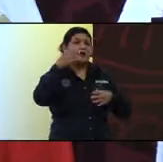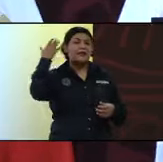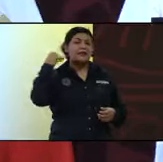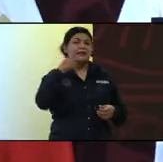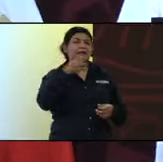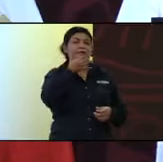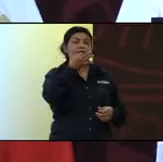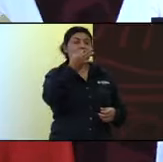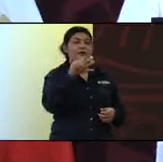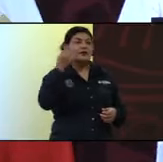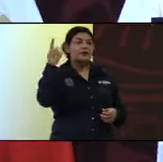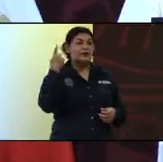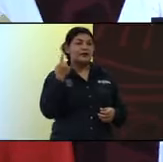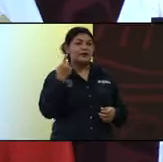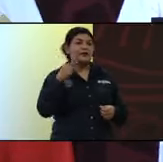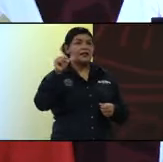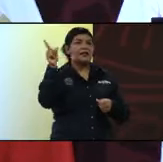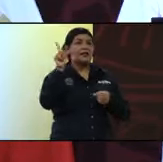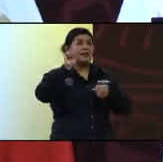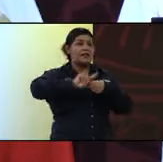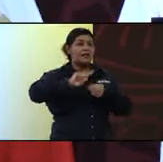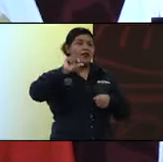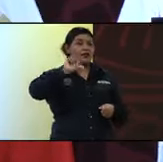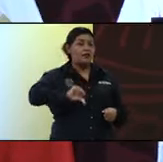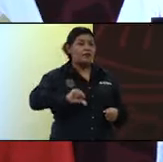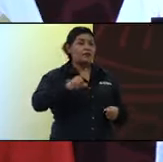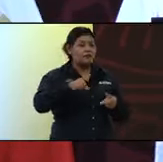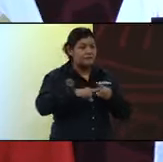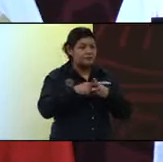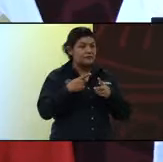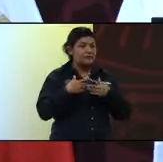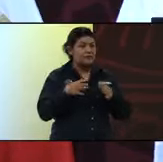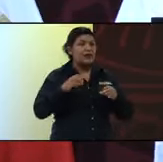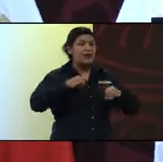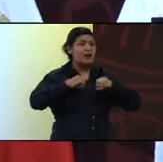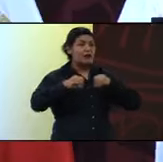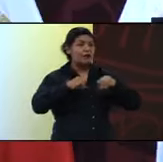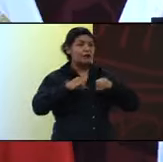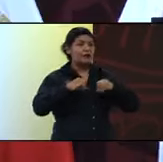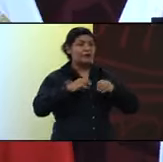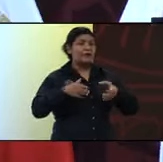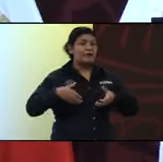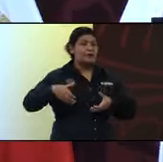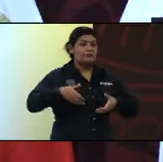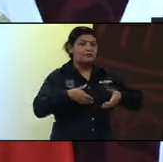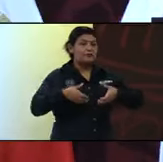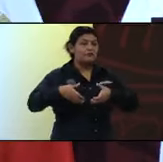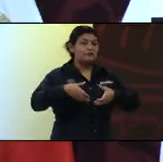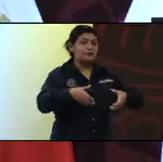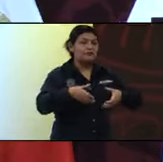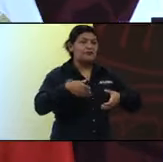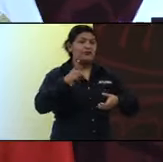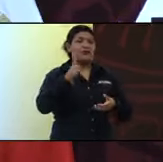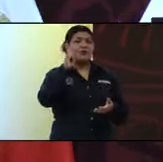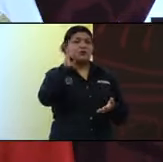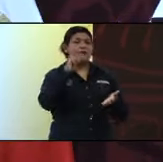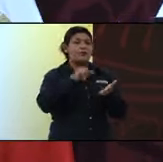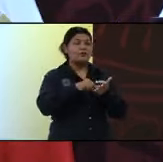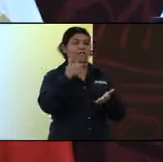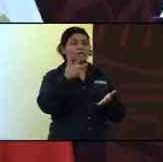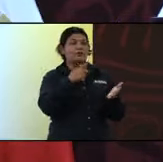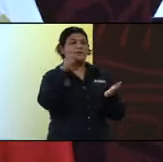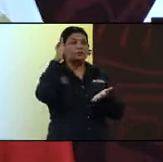anuncié que el día de hoy vamos a arrancar la obra de la famosa brecha, 1.8 kilómetros de